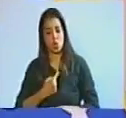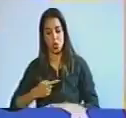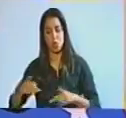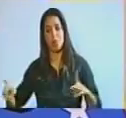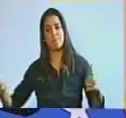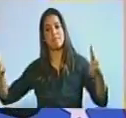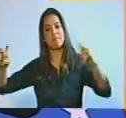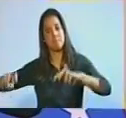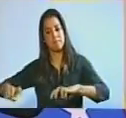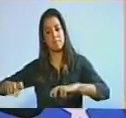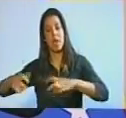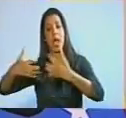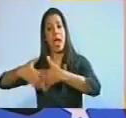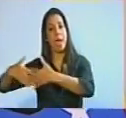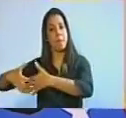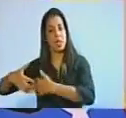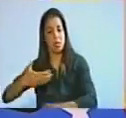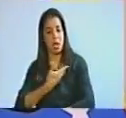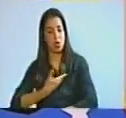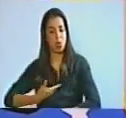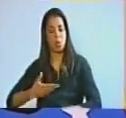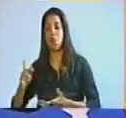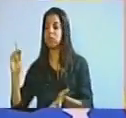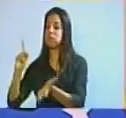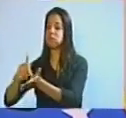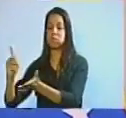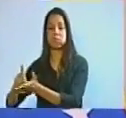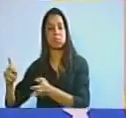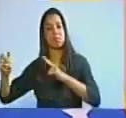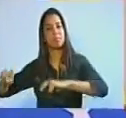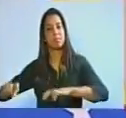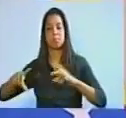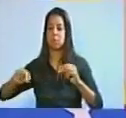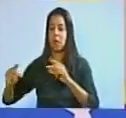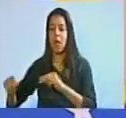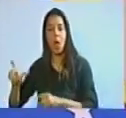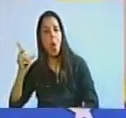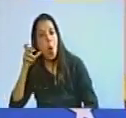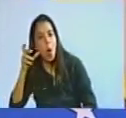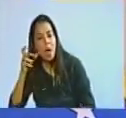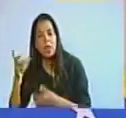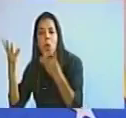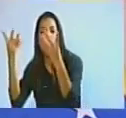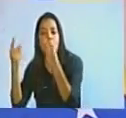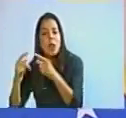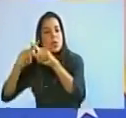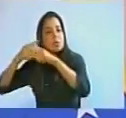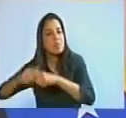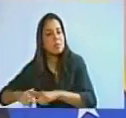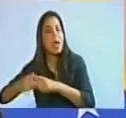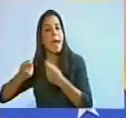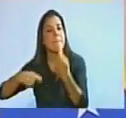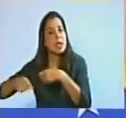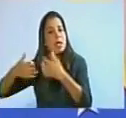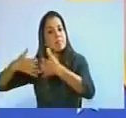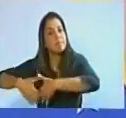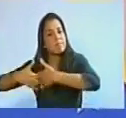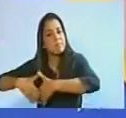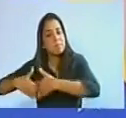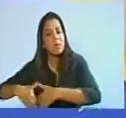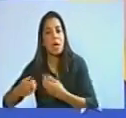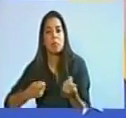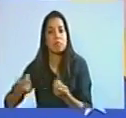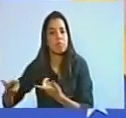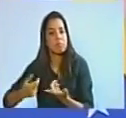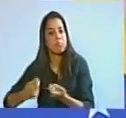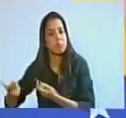que producen. Y vamos a ver con ellos cuánto les cuesta producir, cuáles son las dificultades, cómo desde el gobierno podemos tomar